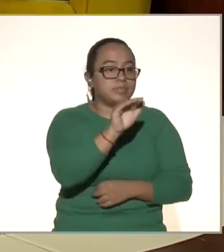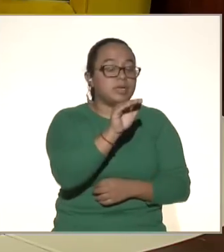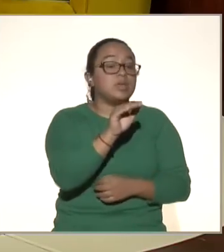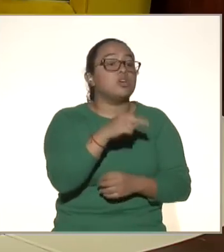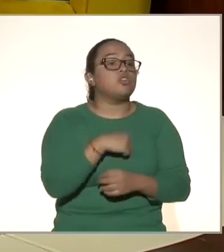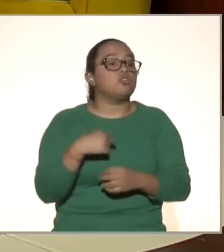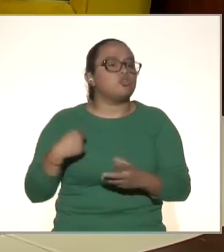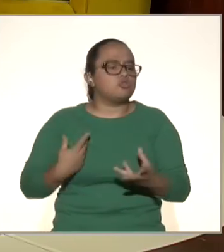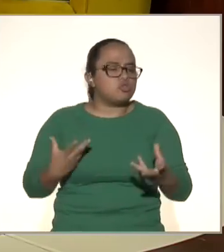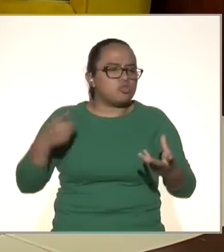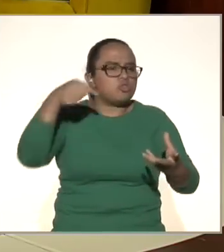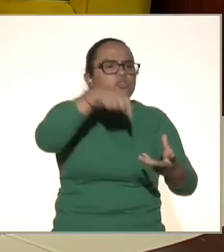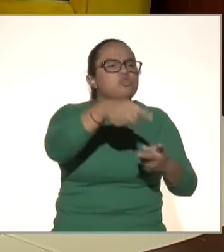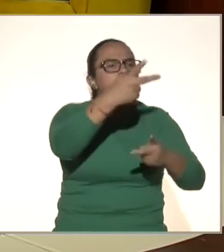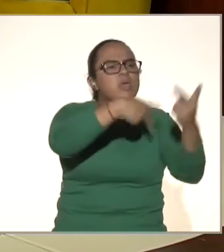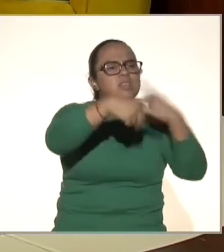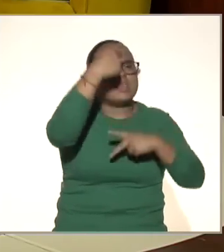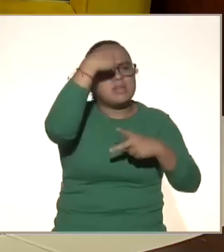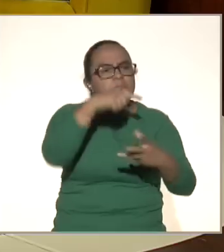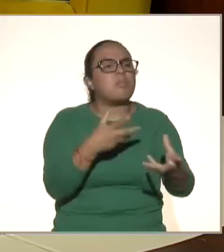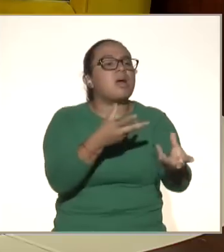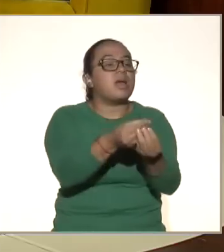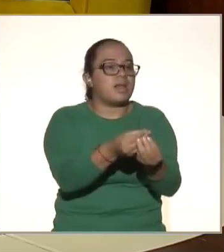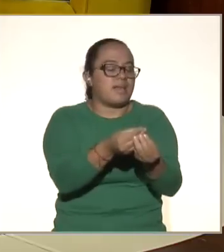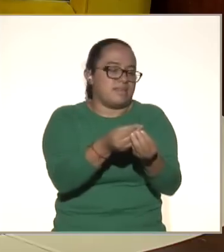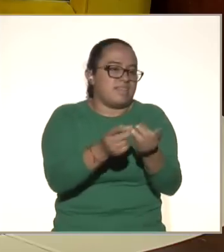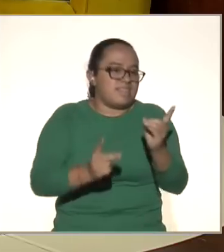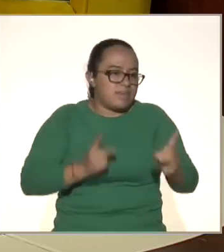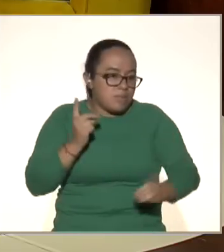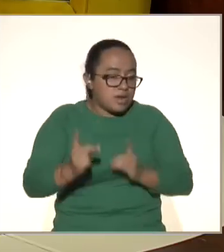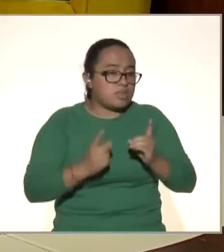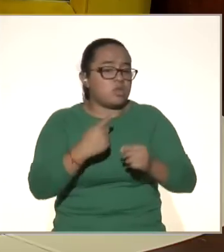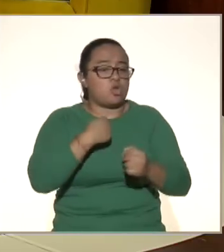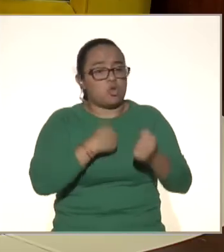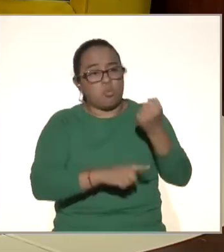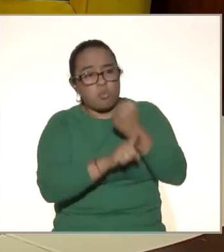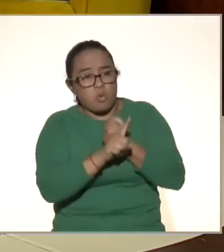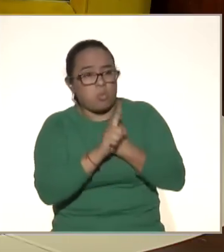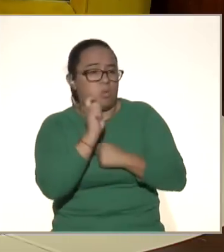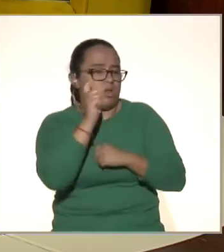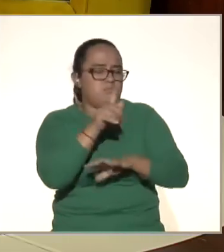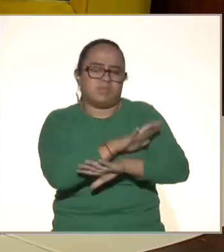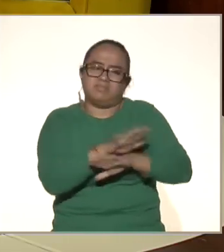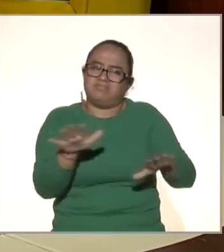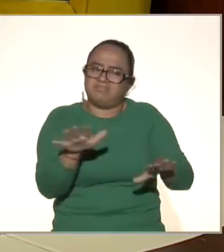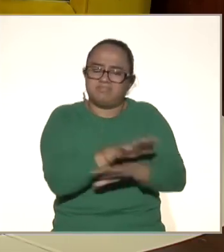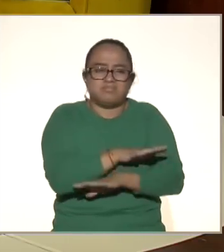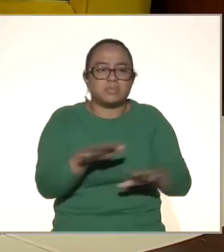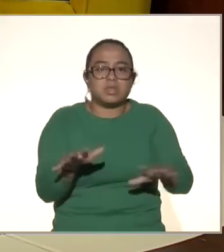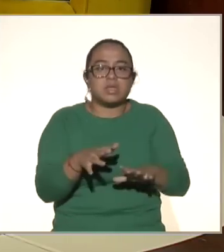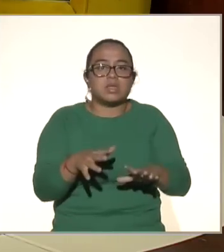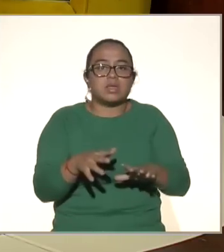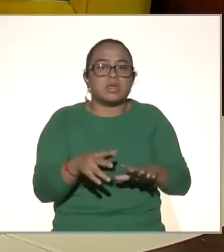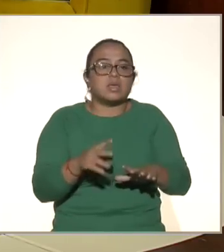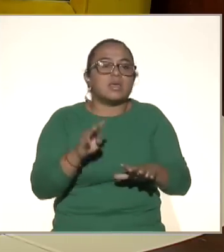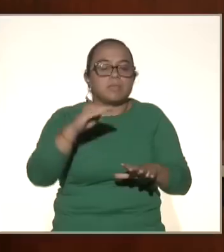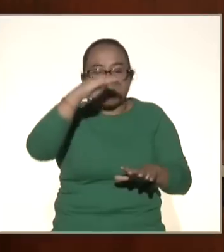la venimos a pasar bien. Sí, no quiero broncas, no quiero problemas. Vemos cómo lo